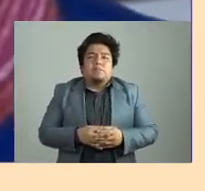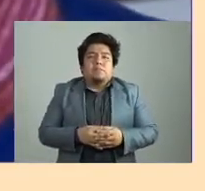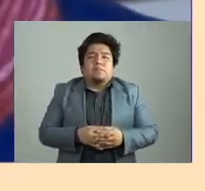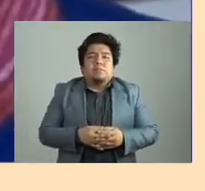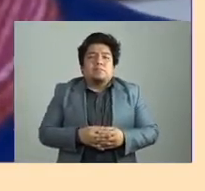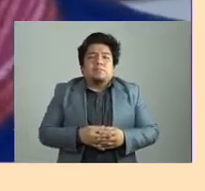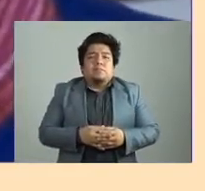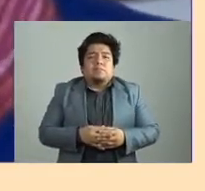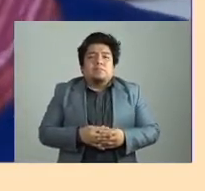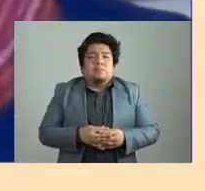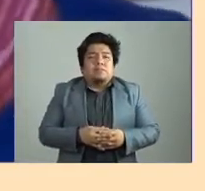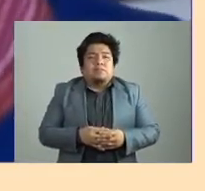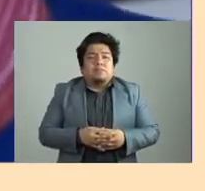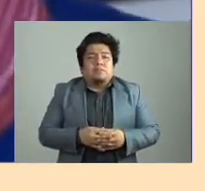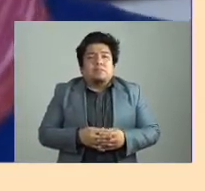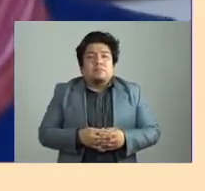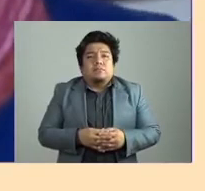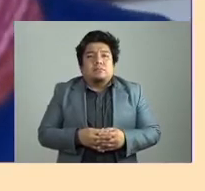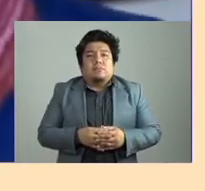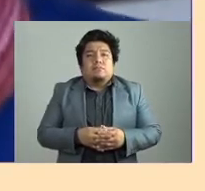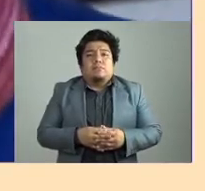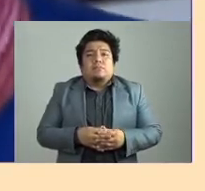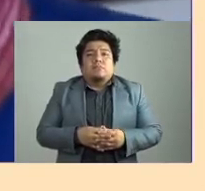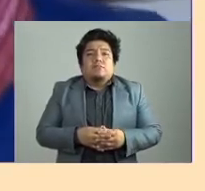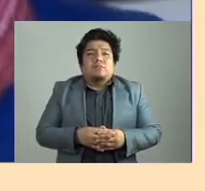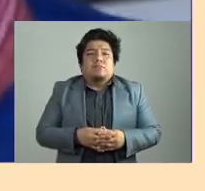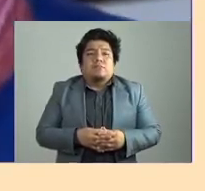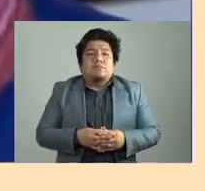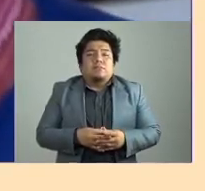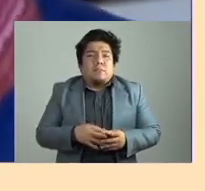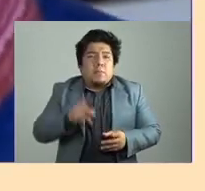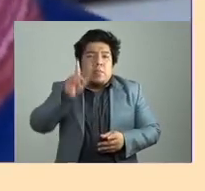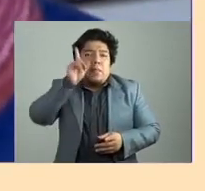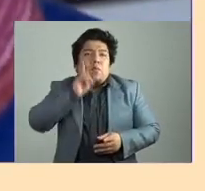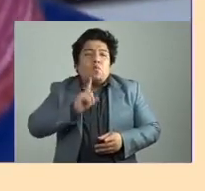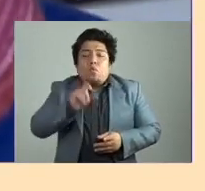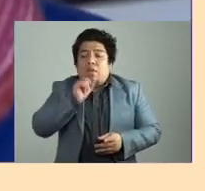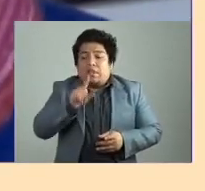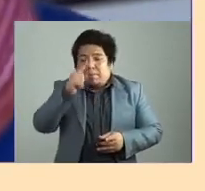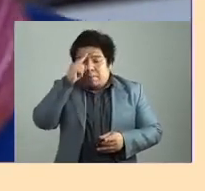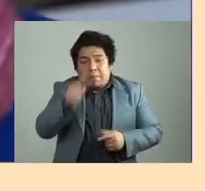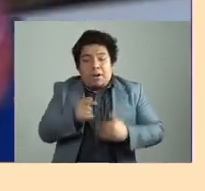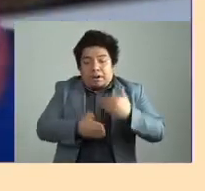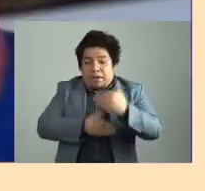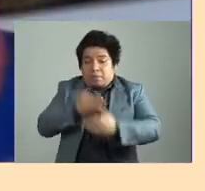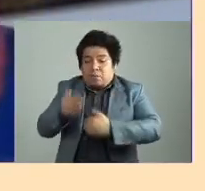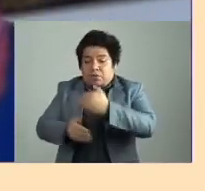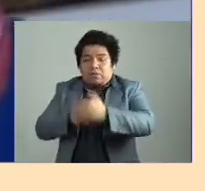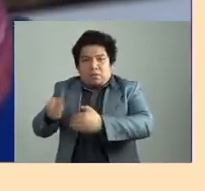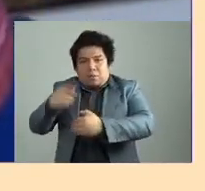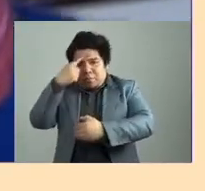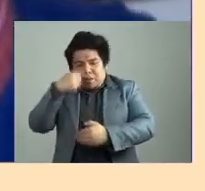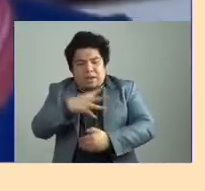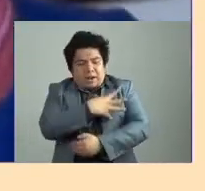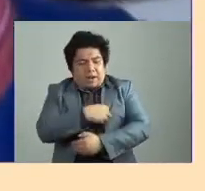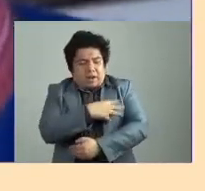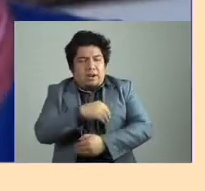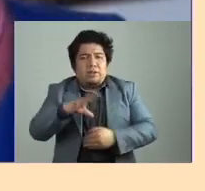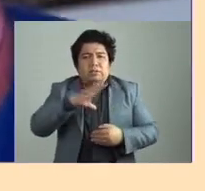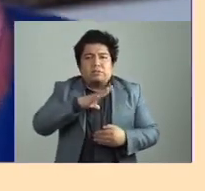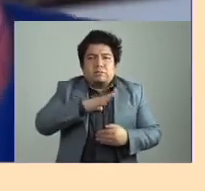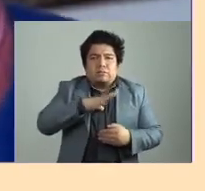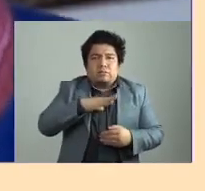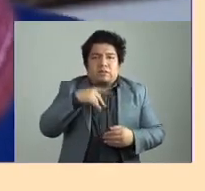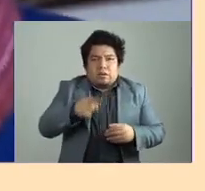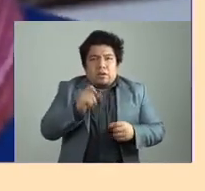también como cooperación del proceso de la reproducción no porque importante ver cuando hablamos de